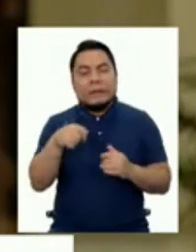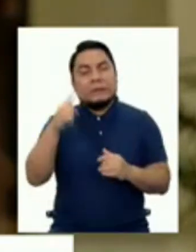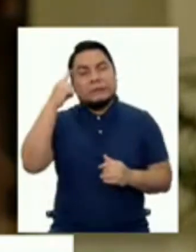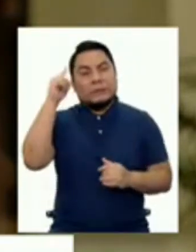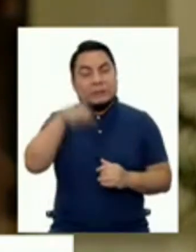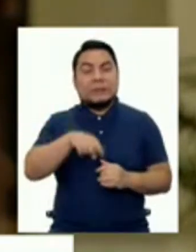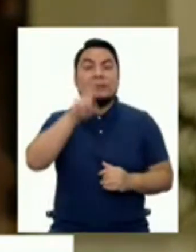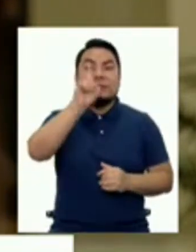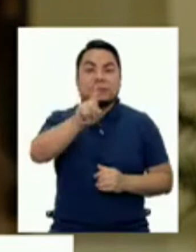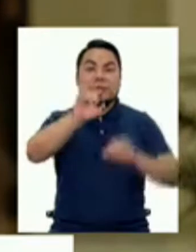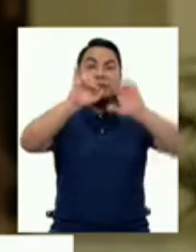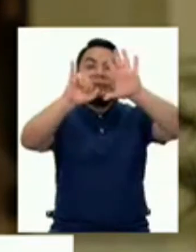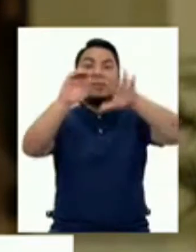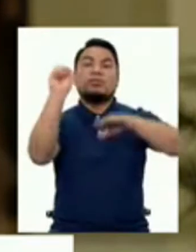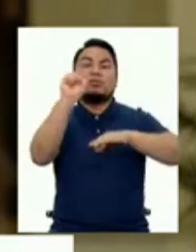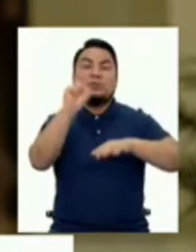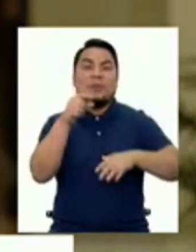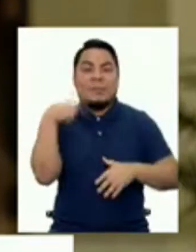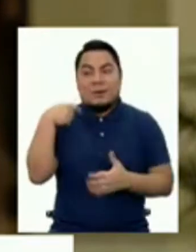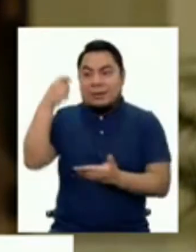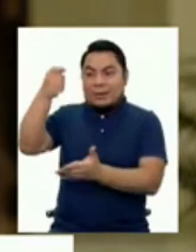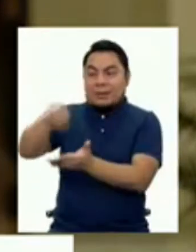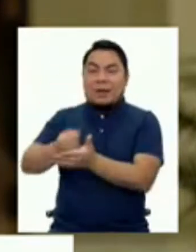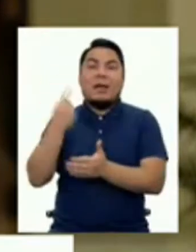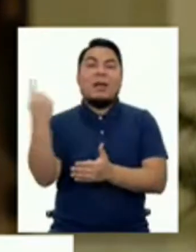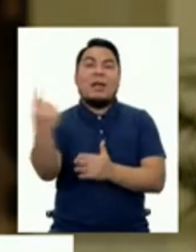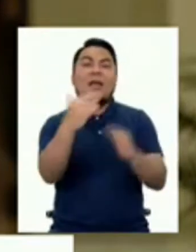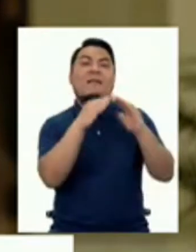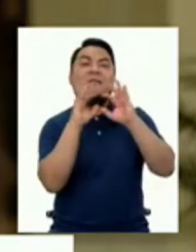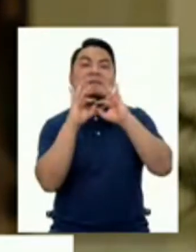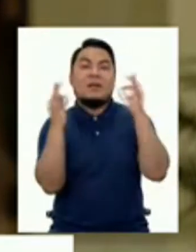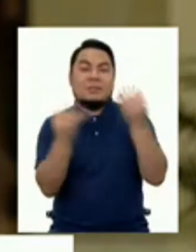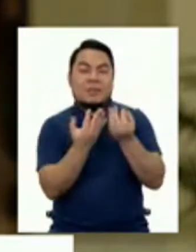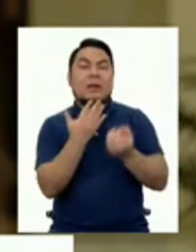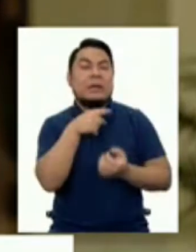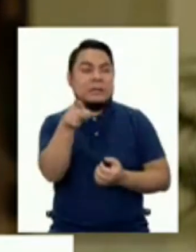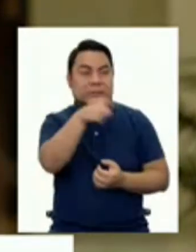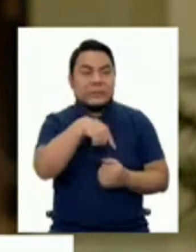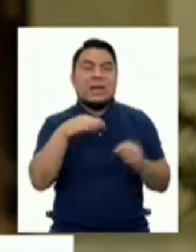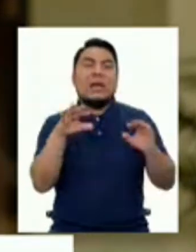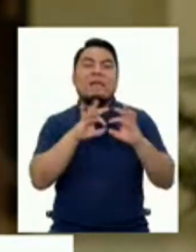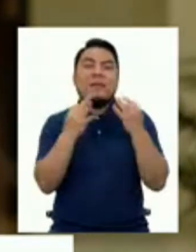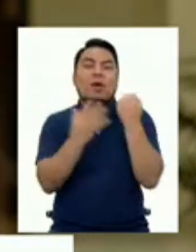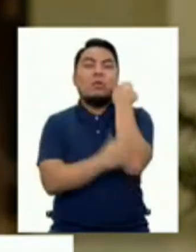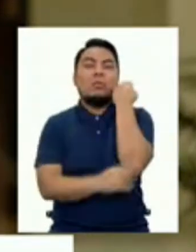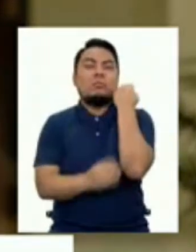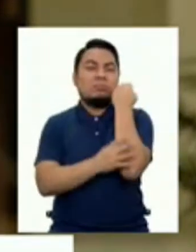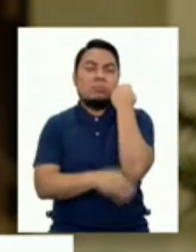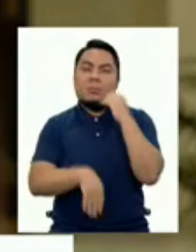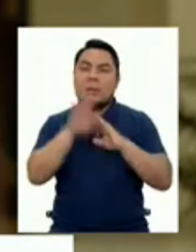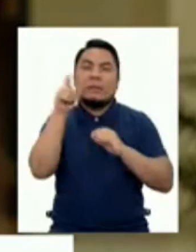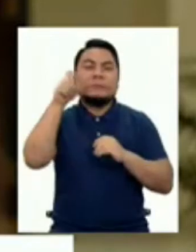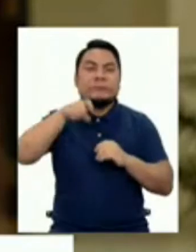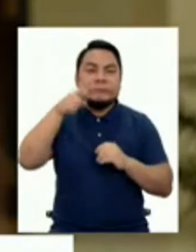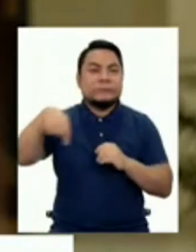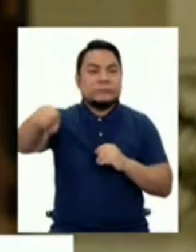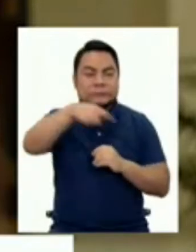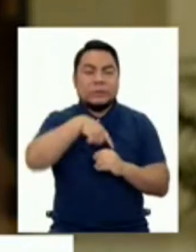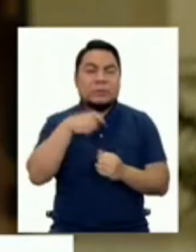los 160 soles del bono de electricidad para tratar de favorecer a las familias más